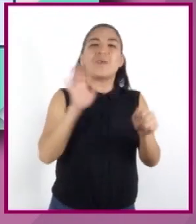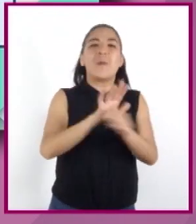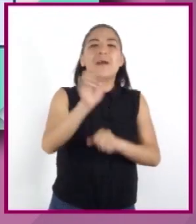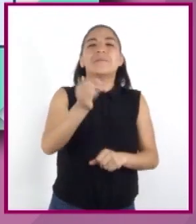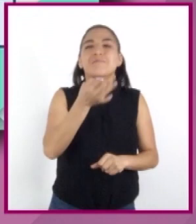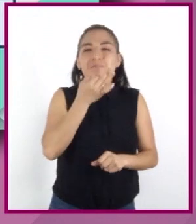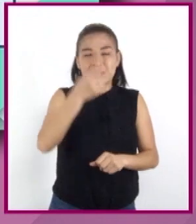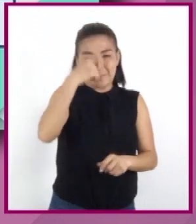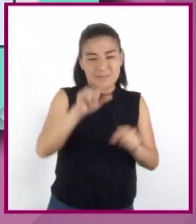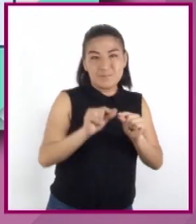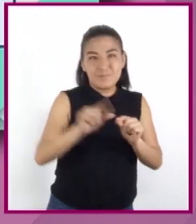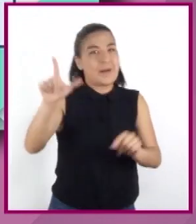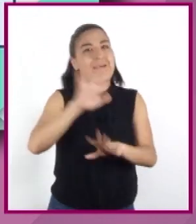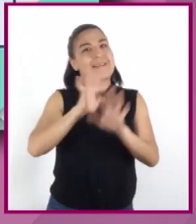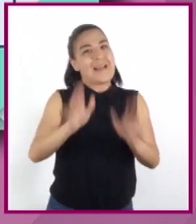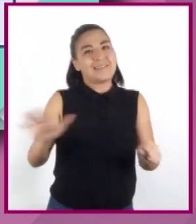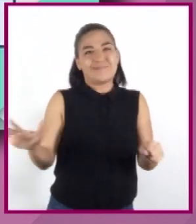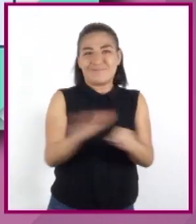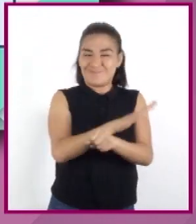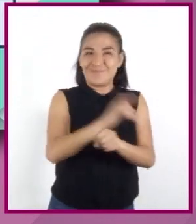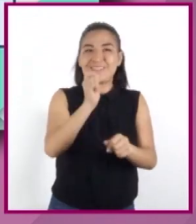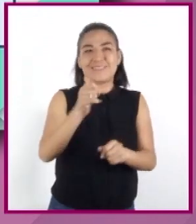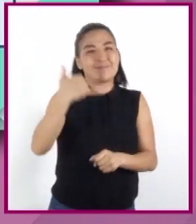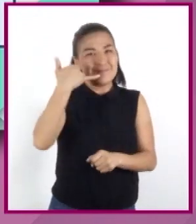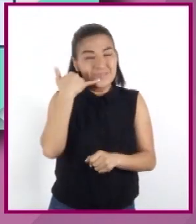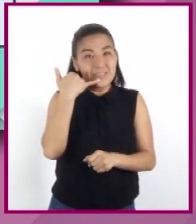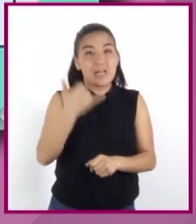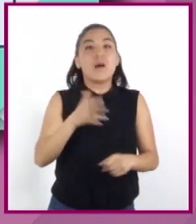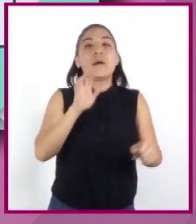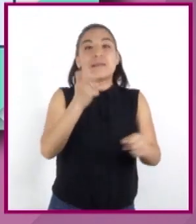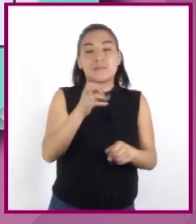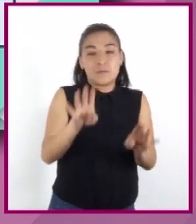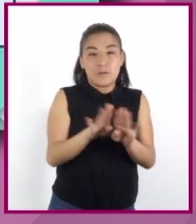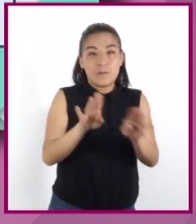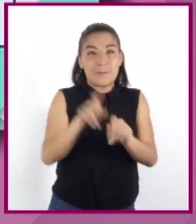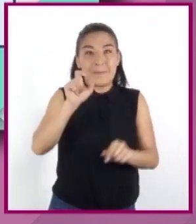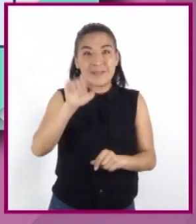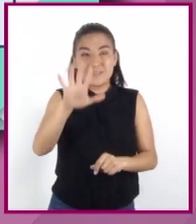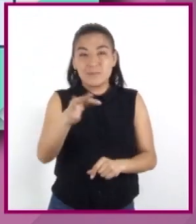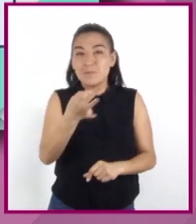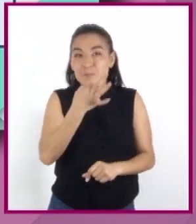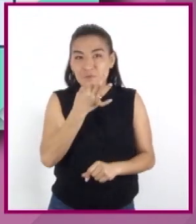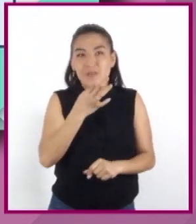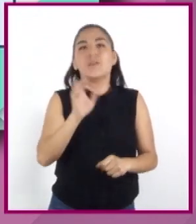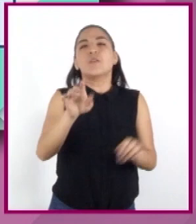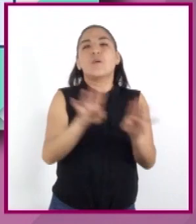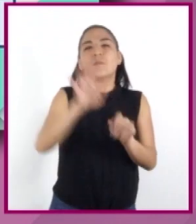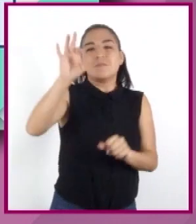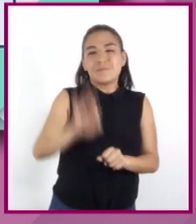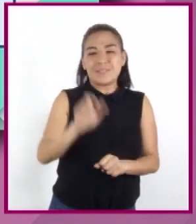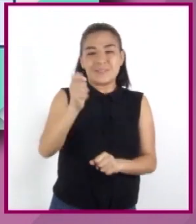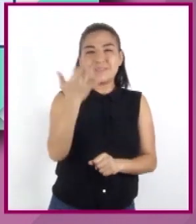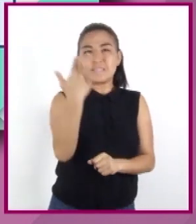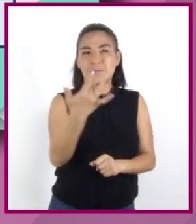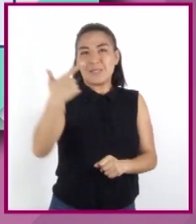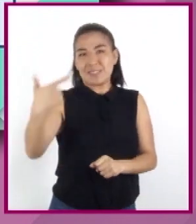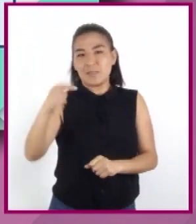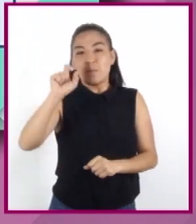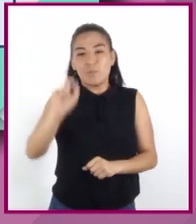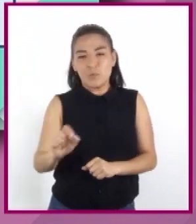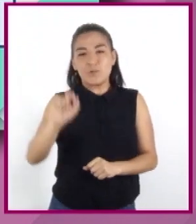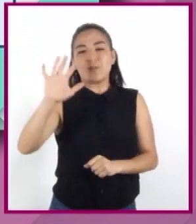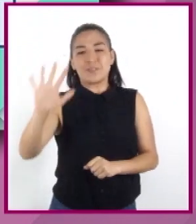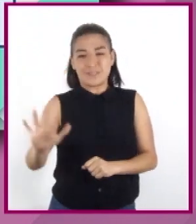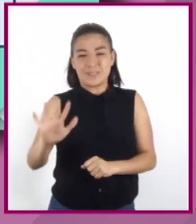en cargarse completamente el celular, ya que a los 25 minutos se obtuvo un porcentaje de